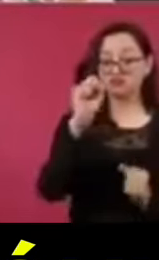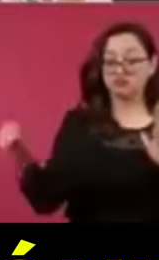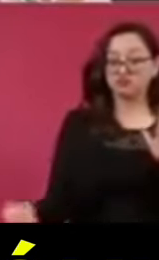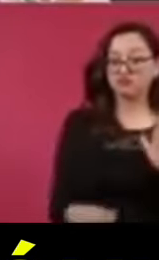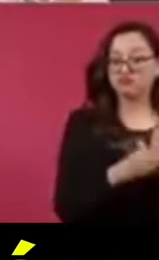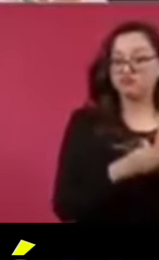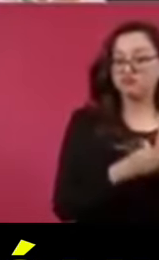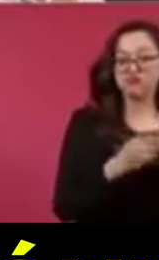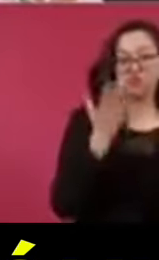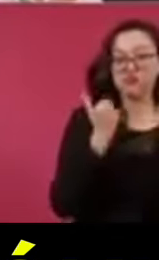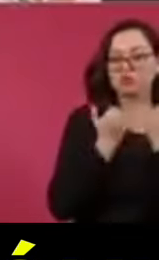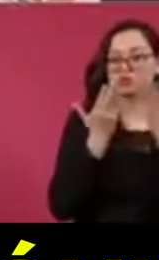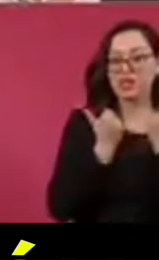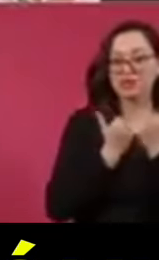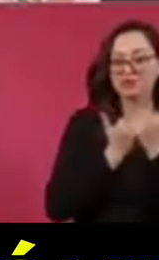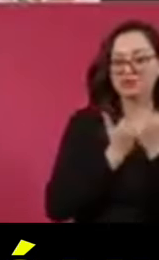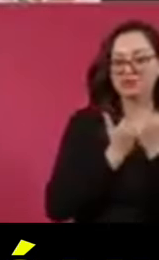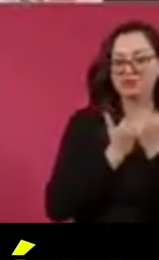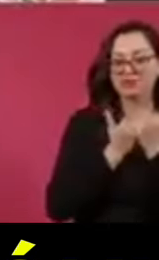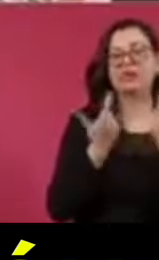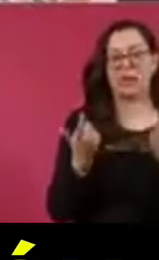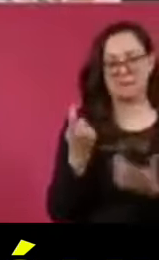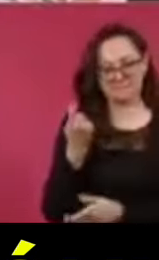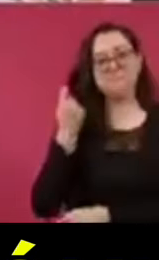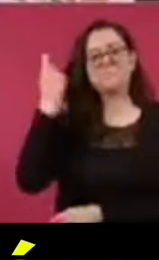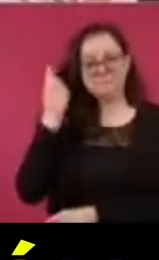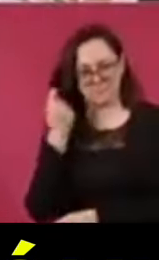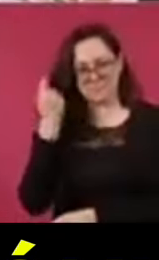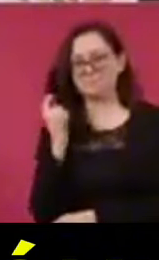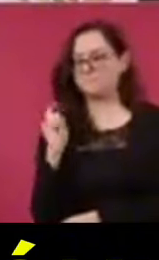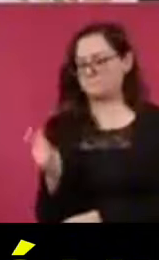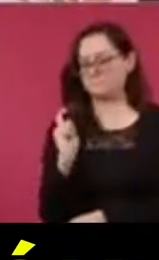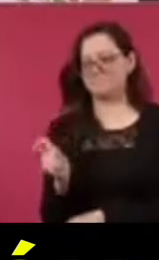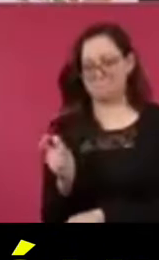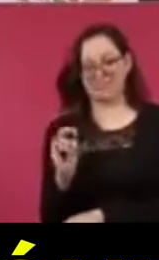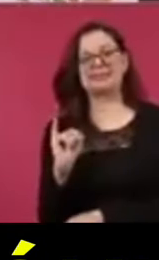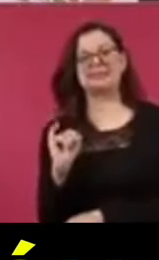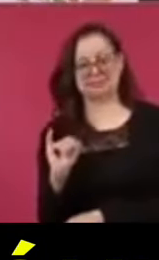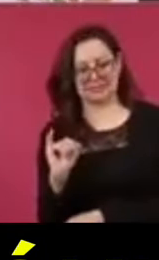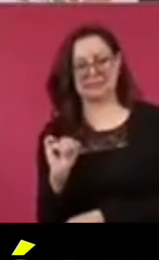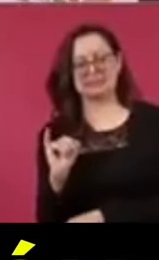Sí está el derecho a recibir la pensión.